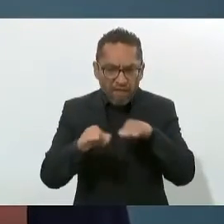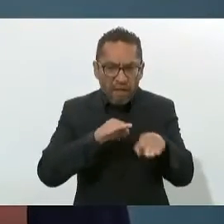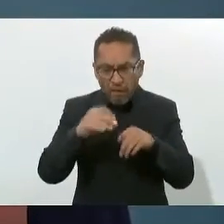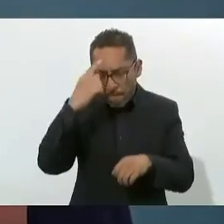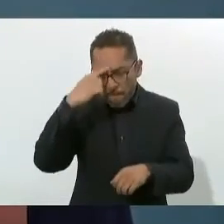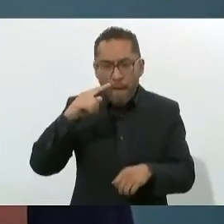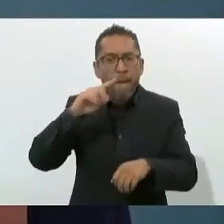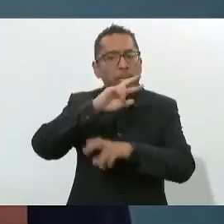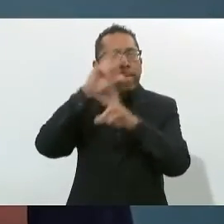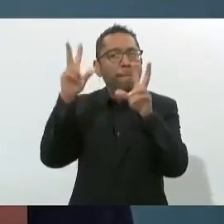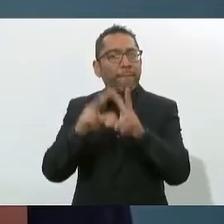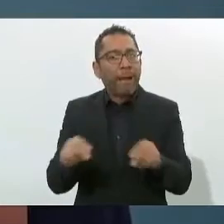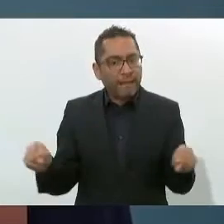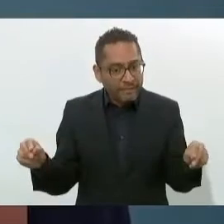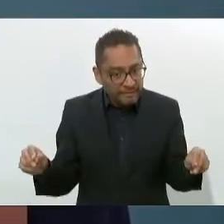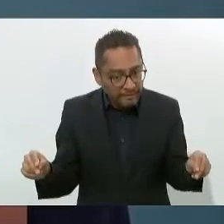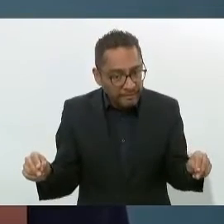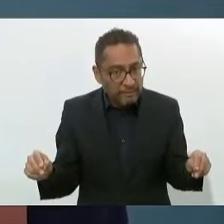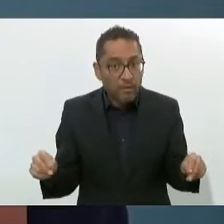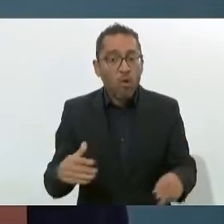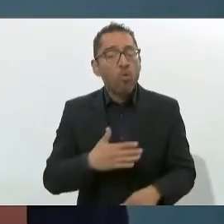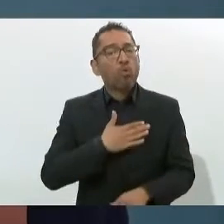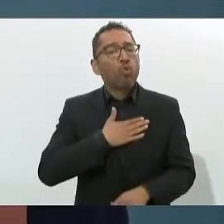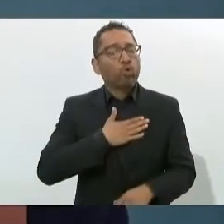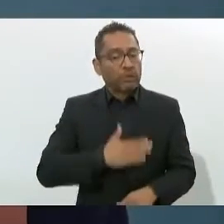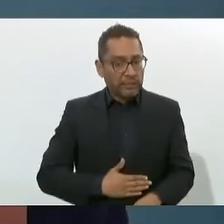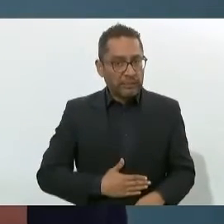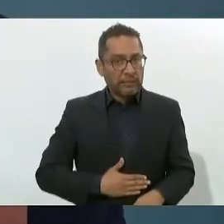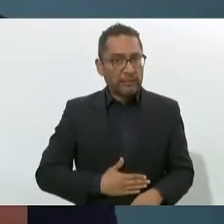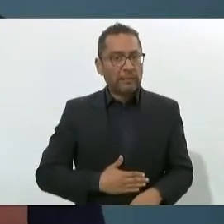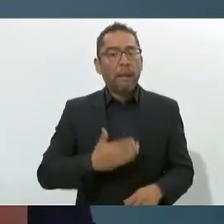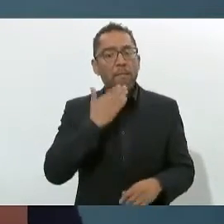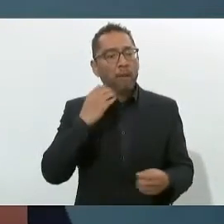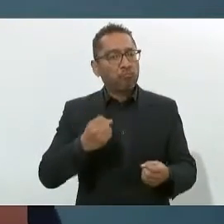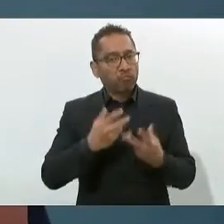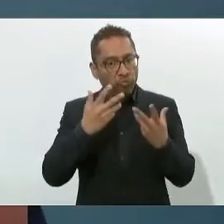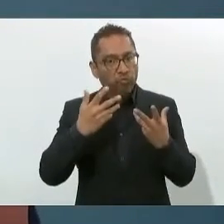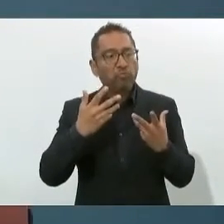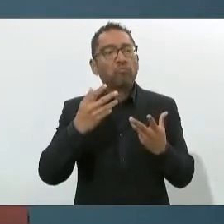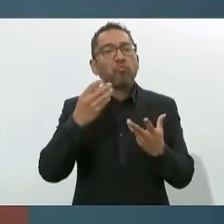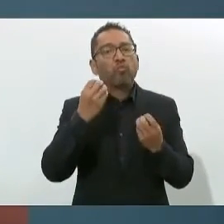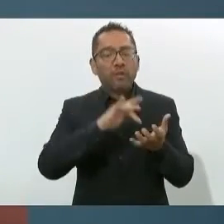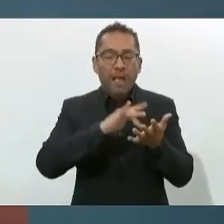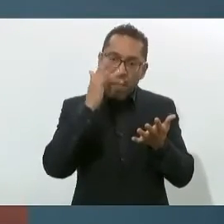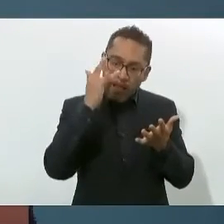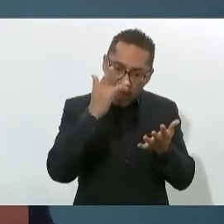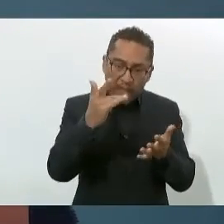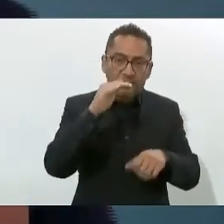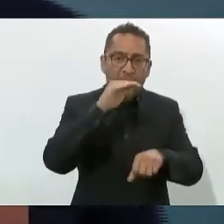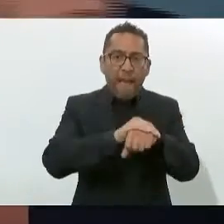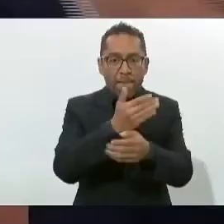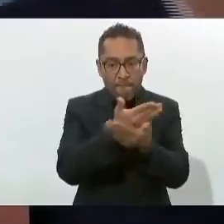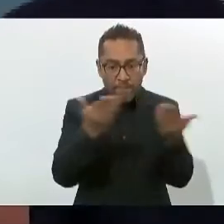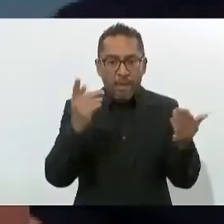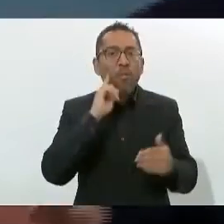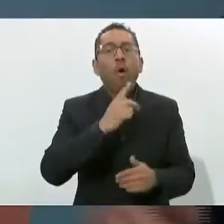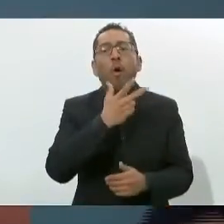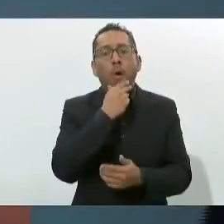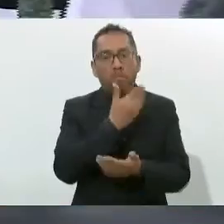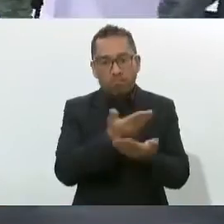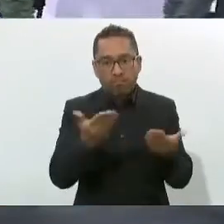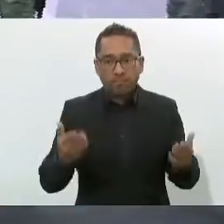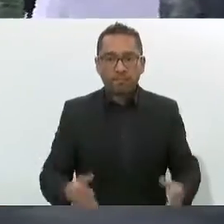paz, con justicia y bienestar. Muchas gracias, amigas y amigos.